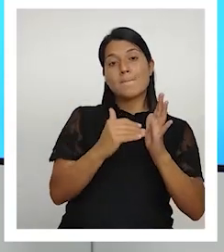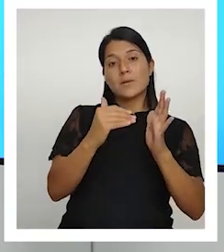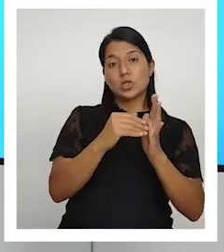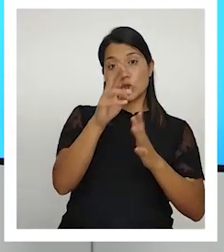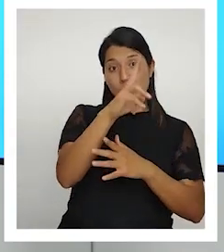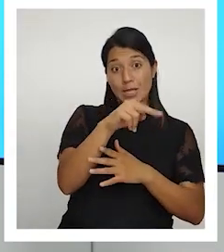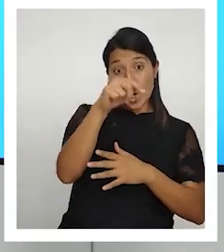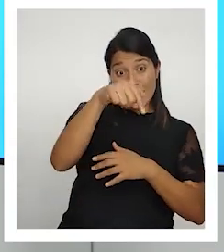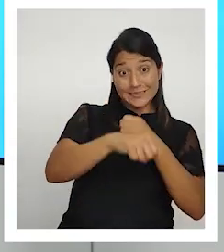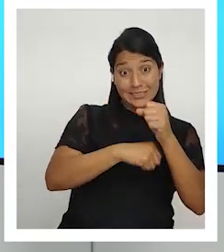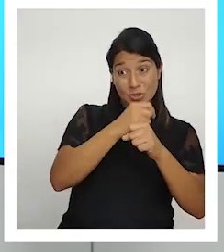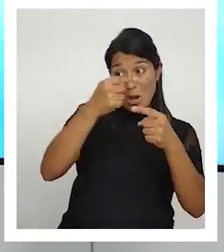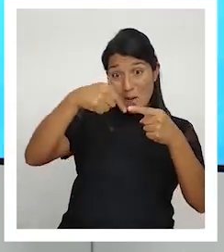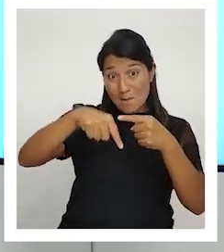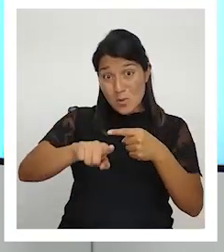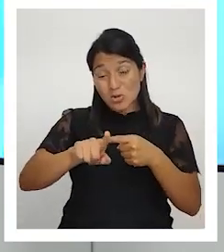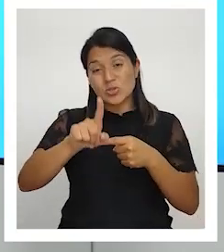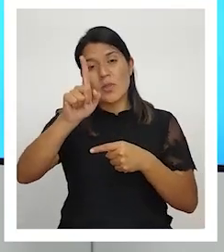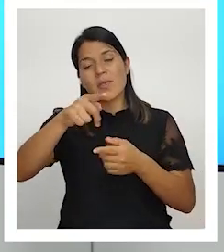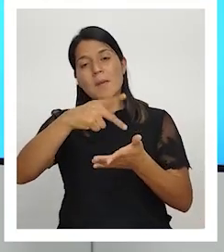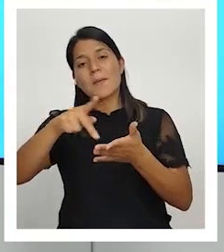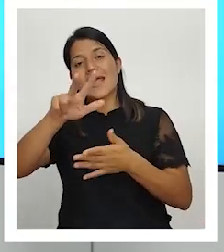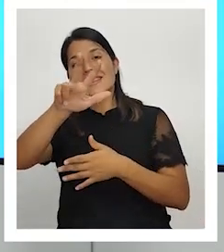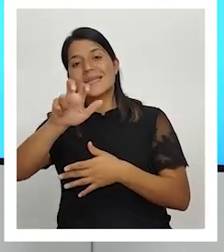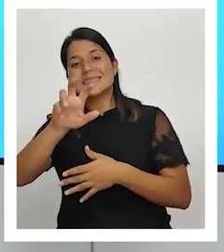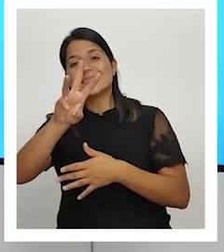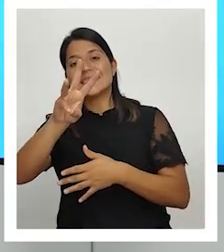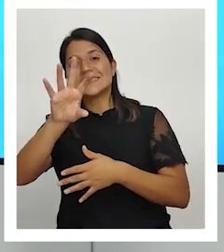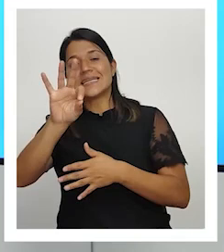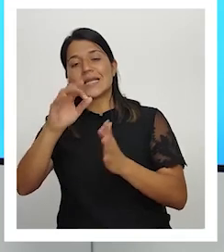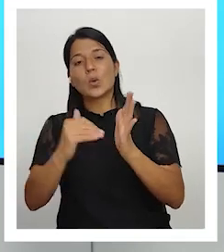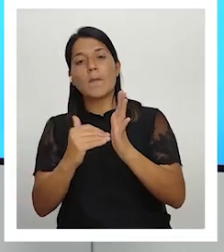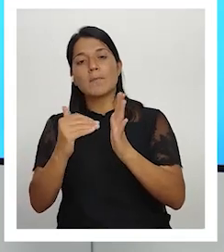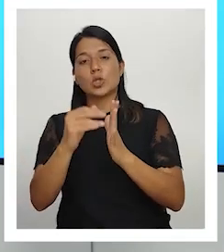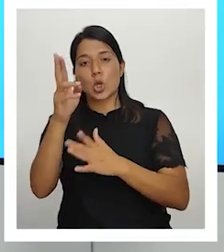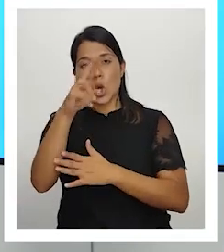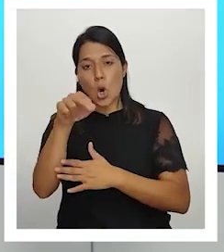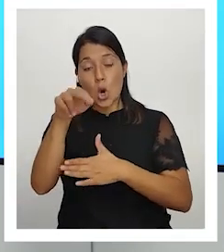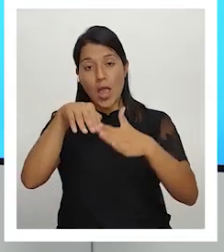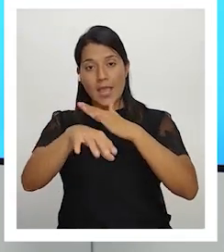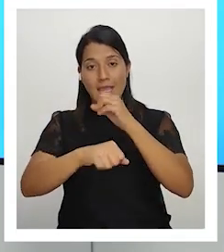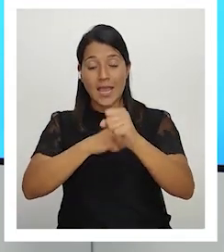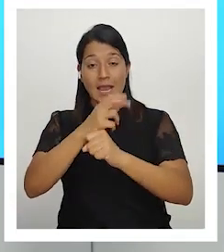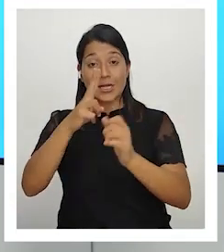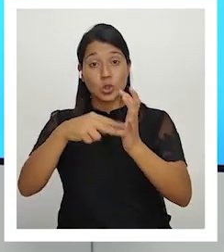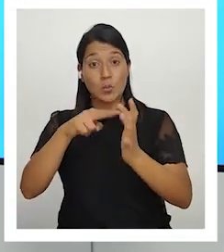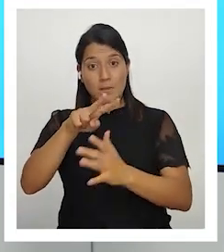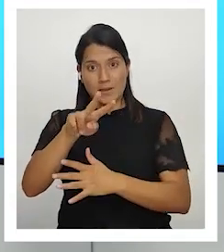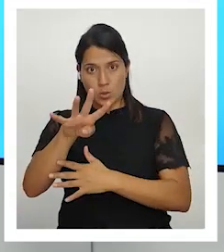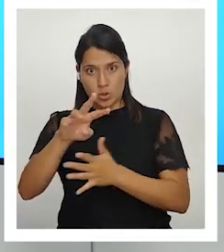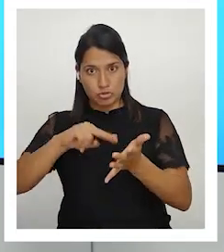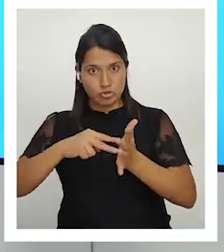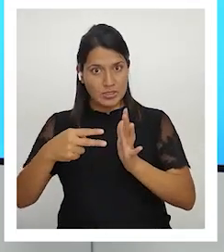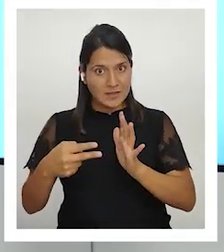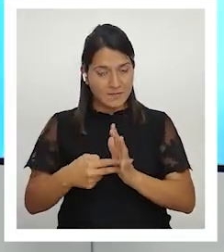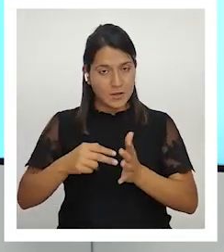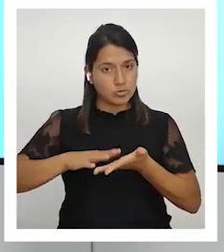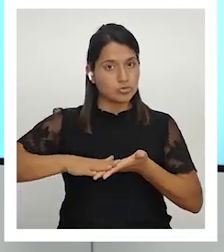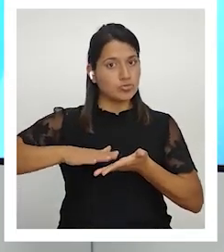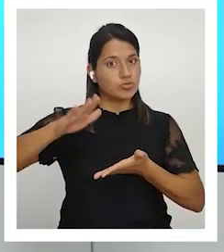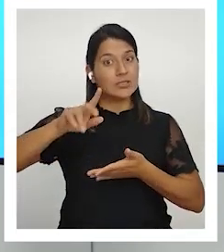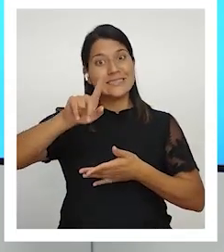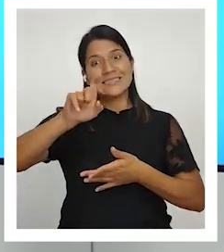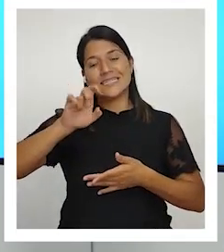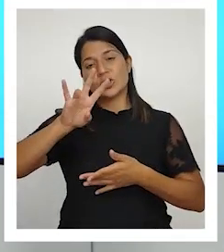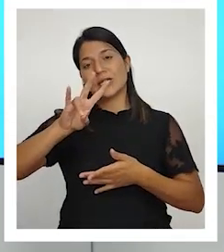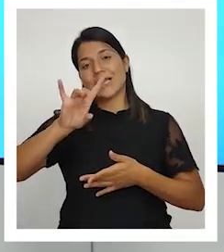a 369 millones de colones en el 2024, lo que se traduce en un incremento del 178%